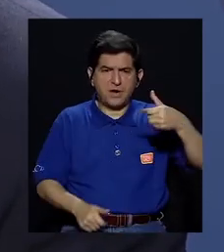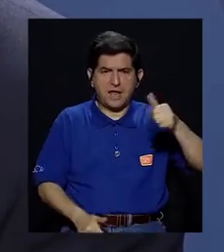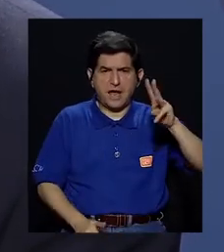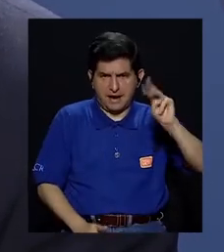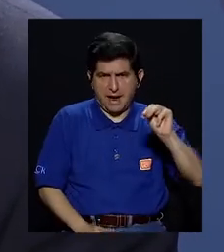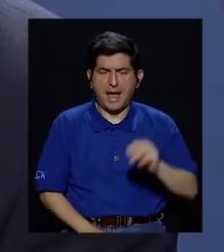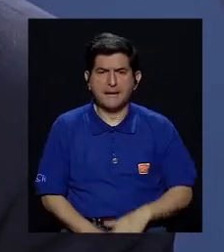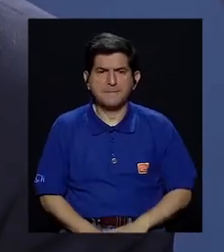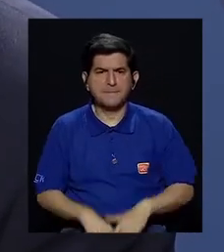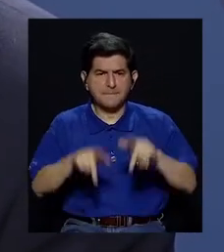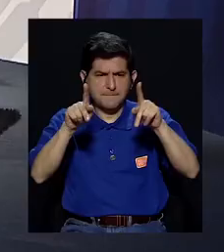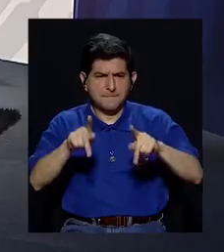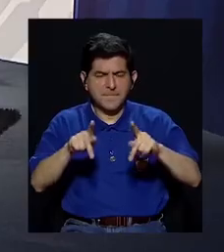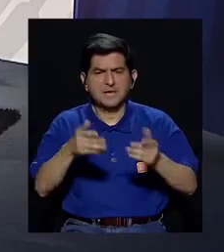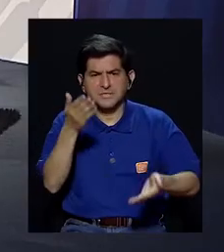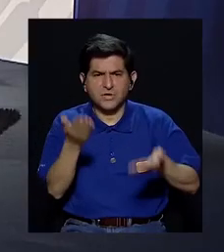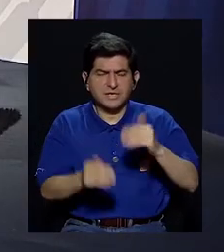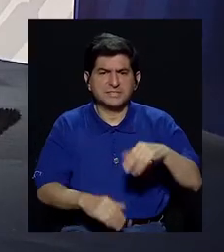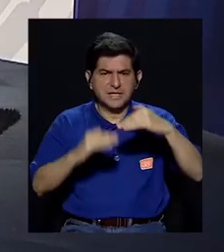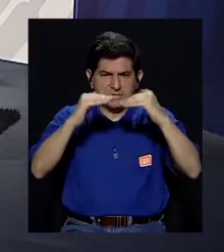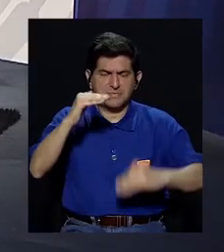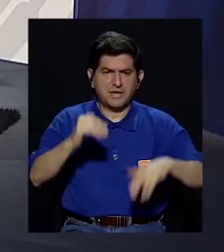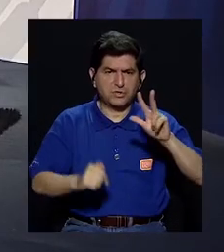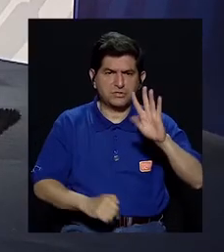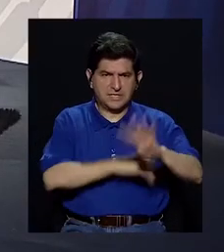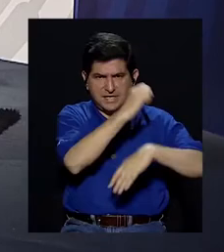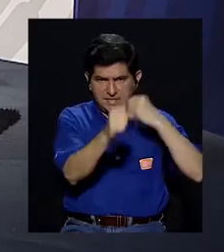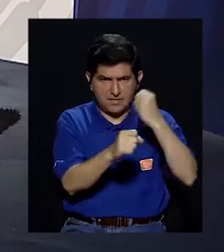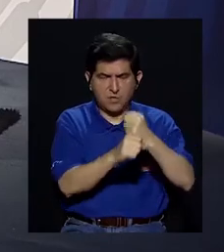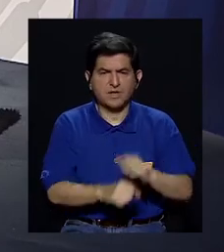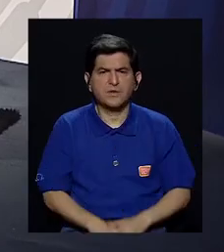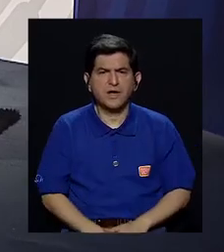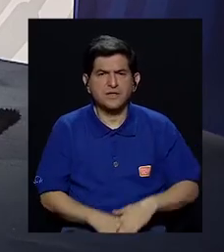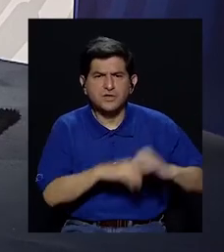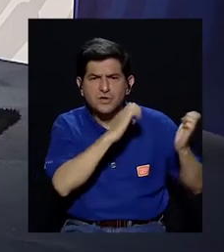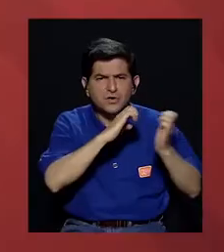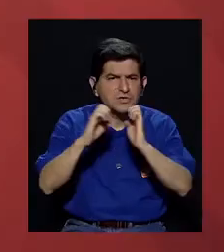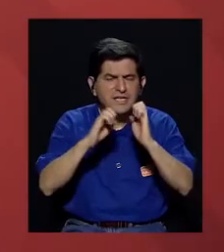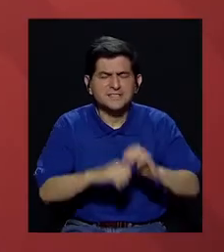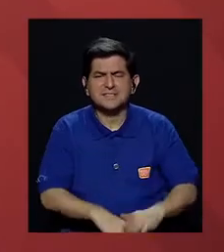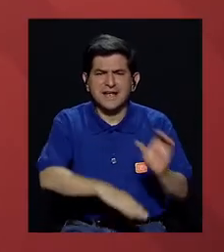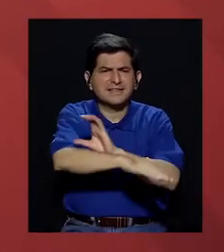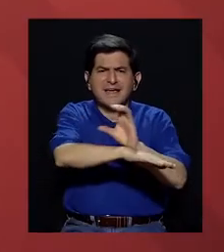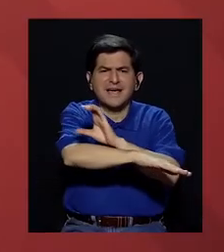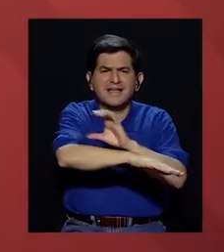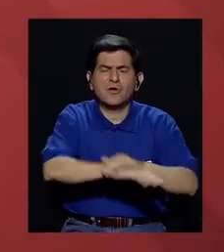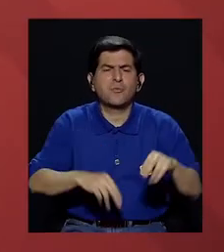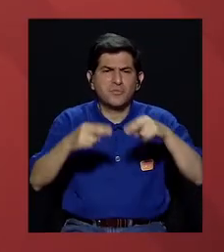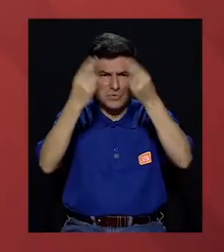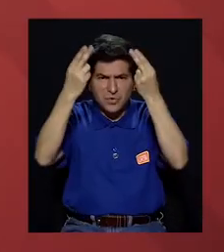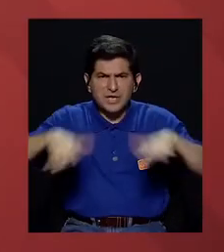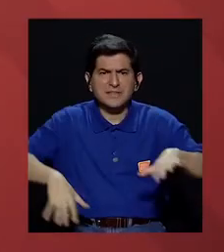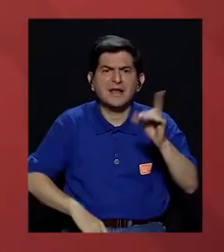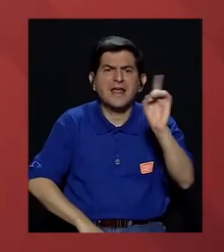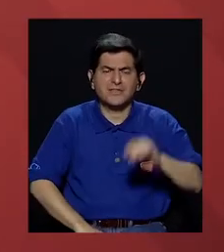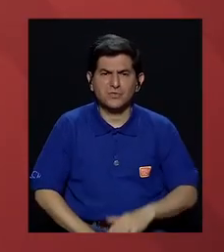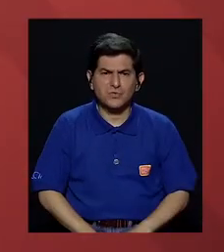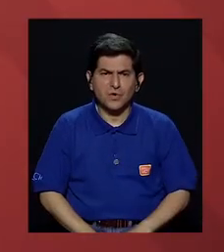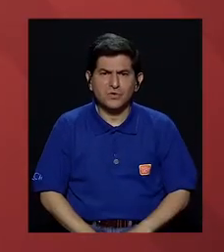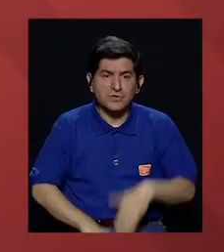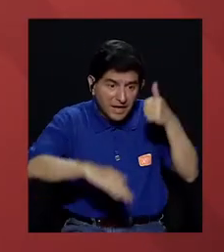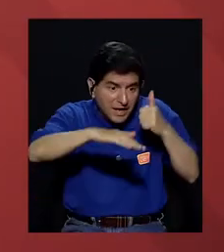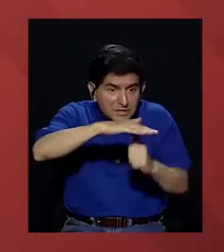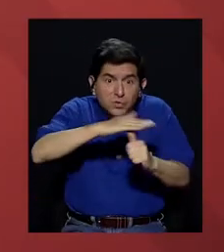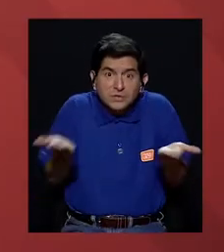debajo de 34 años para abajo que tiene acceso digital estrategias digitales están es una excelente